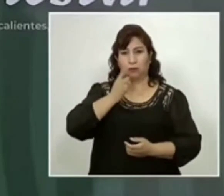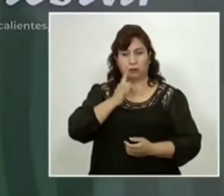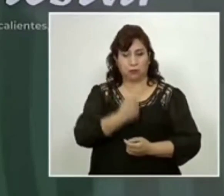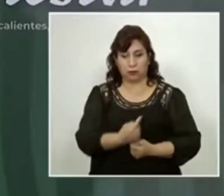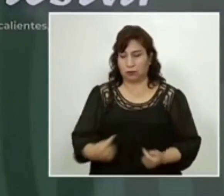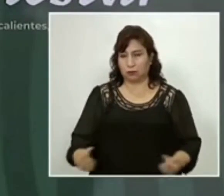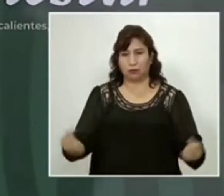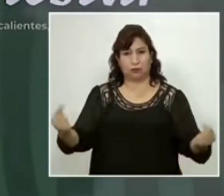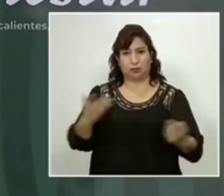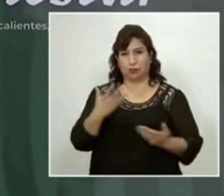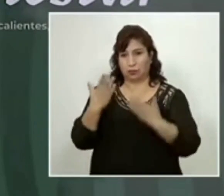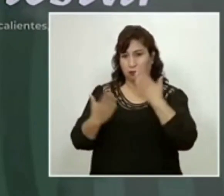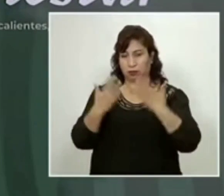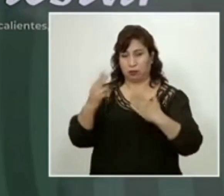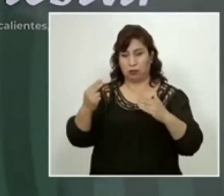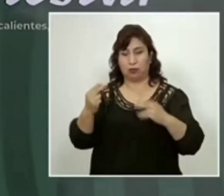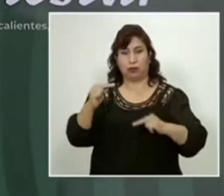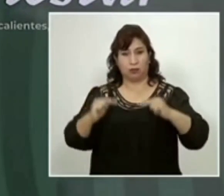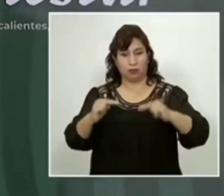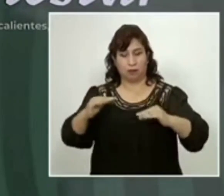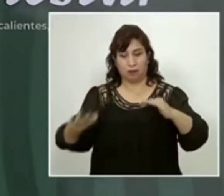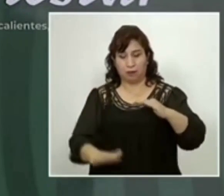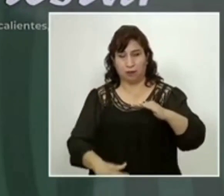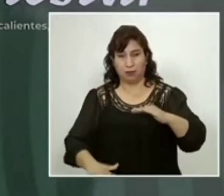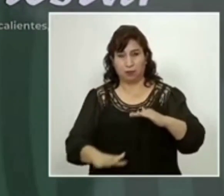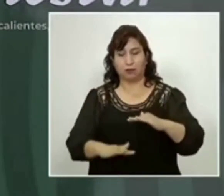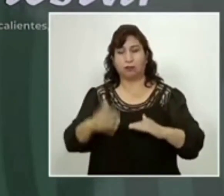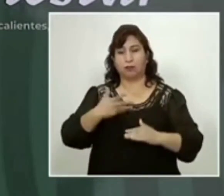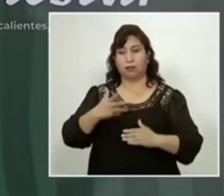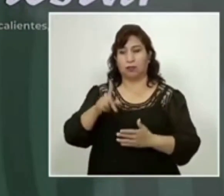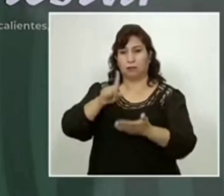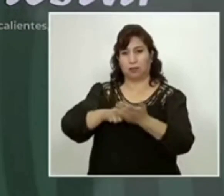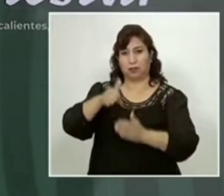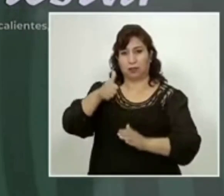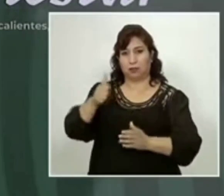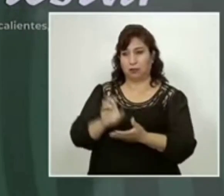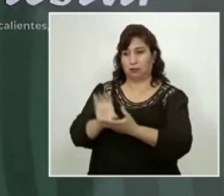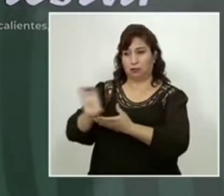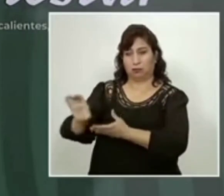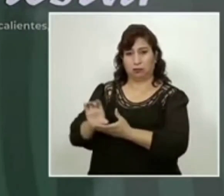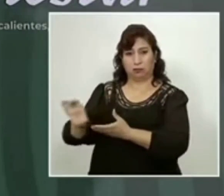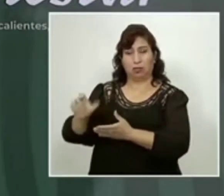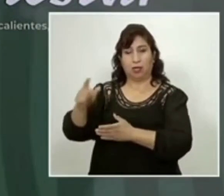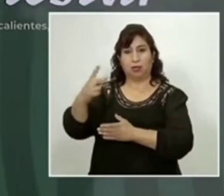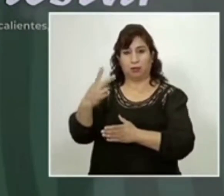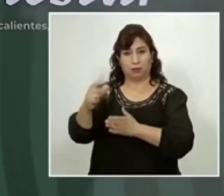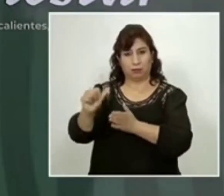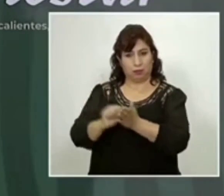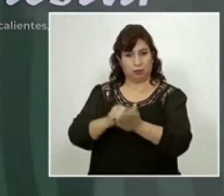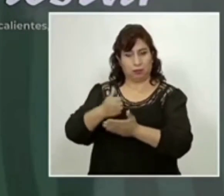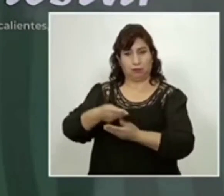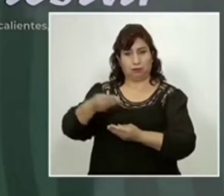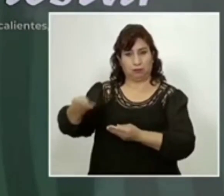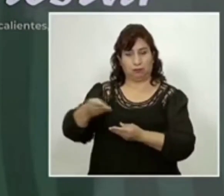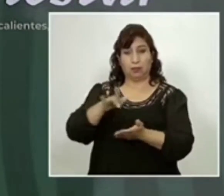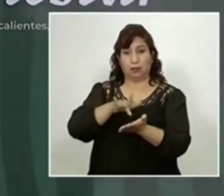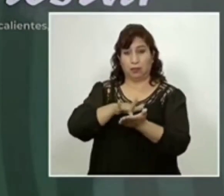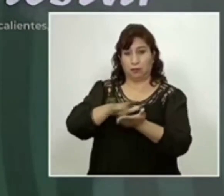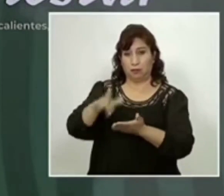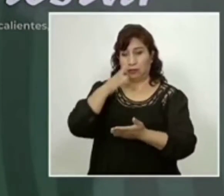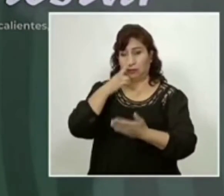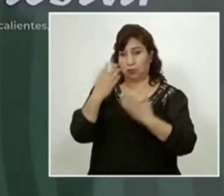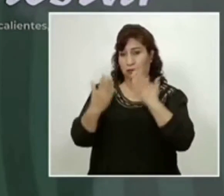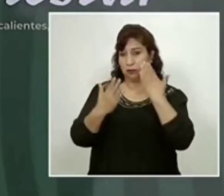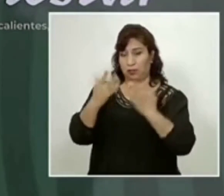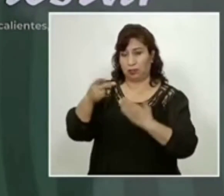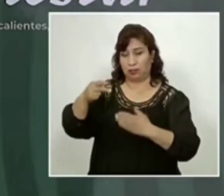hijas e hijos cursando el nivel básico reciben una beca de 1.600 pesos bimestrales. Estos apoyos para estudiantes de todos